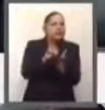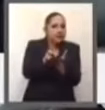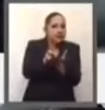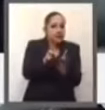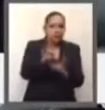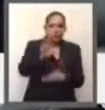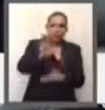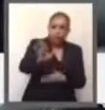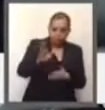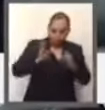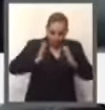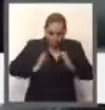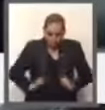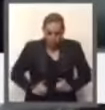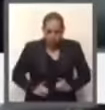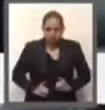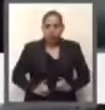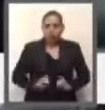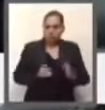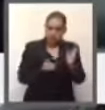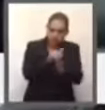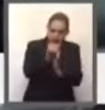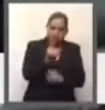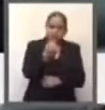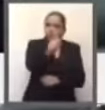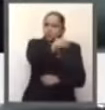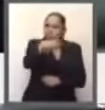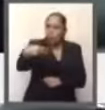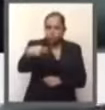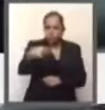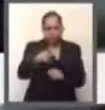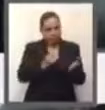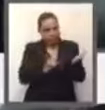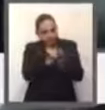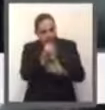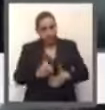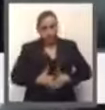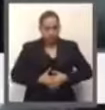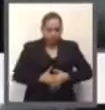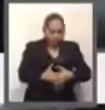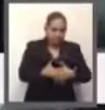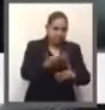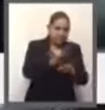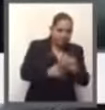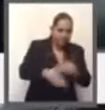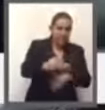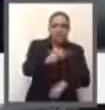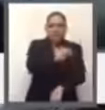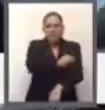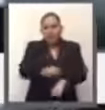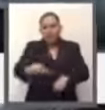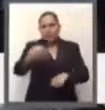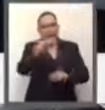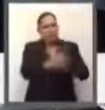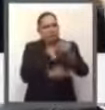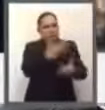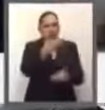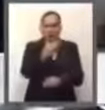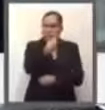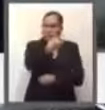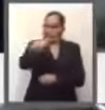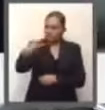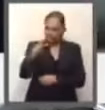cuerpo, sobre su sexualidad reproductiva, sobre su vida, sobre su desarrollo. Diputada, enhorabuena y